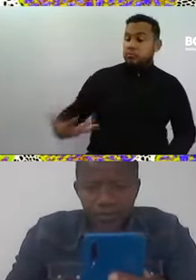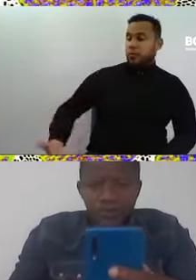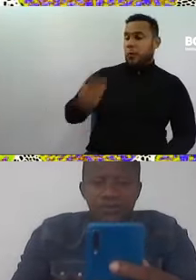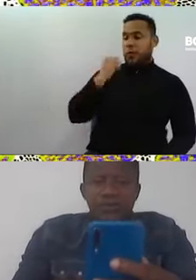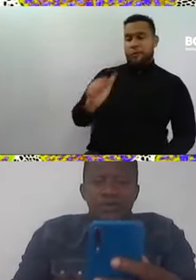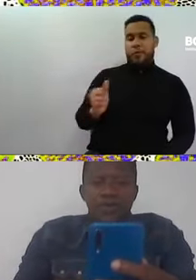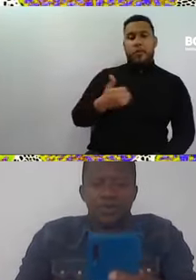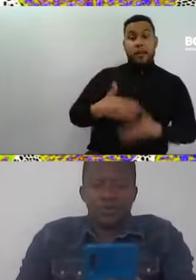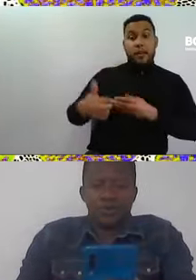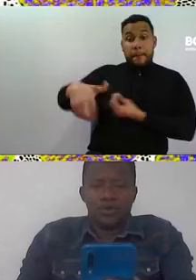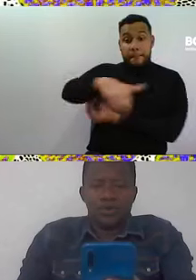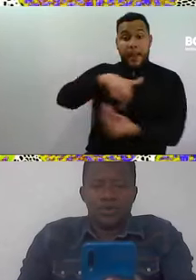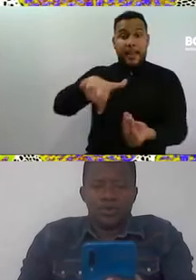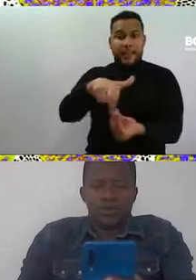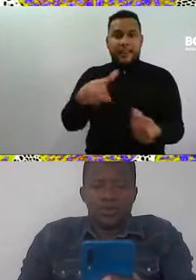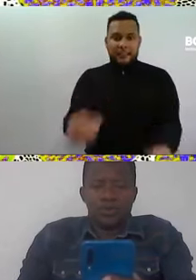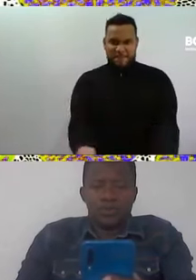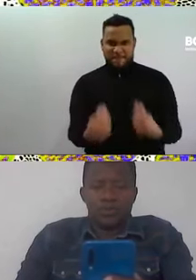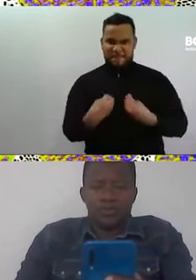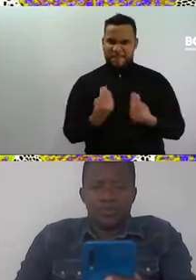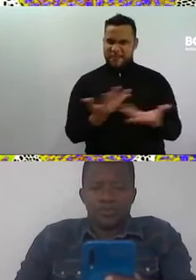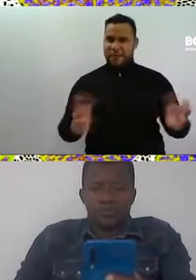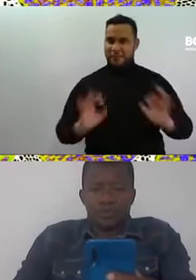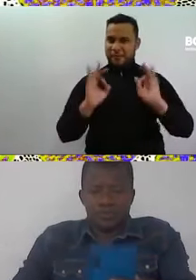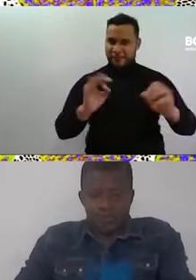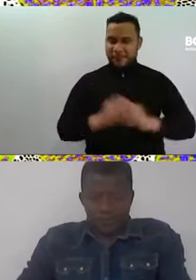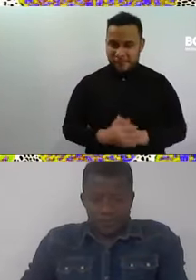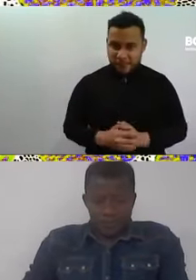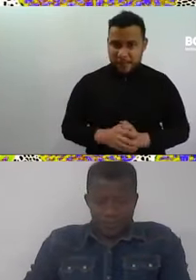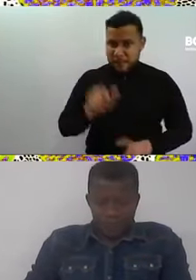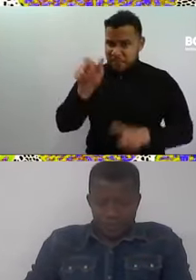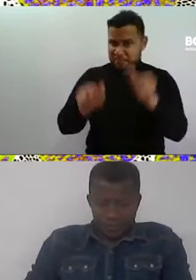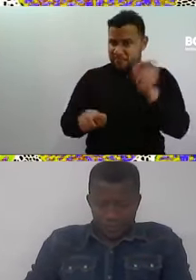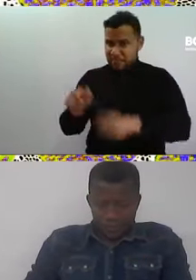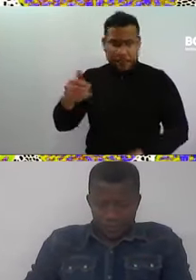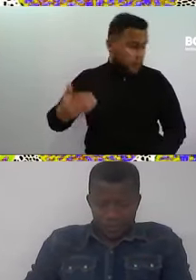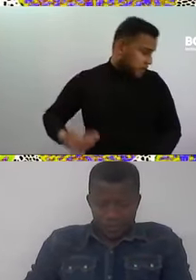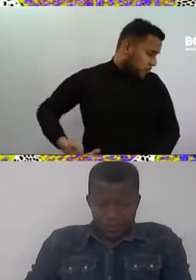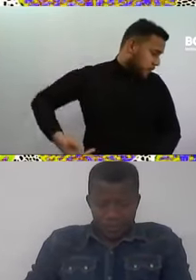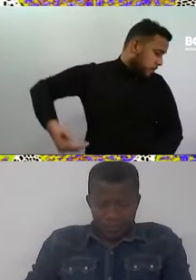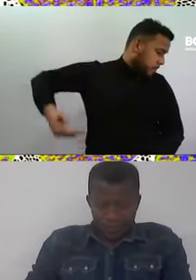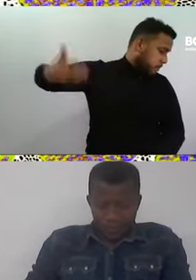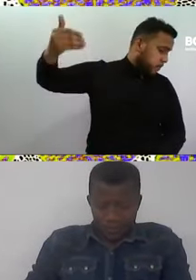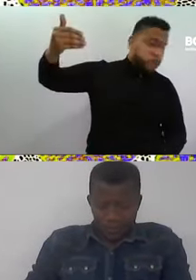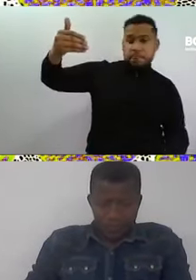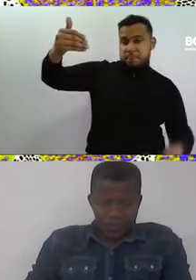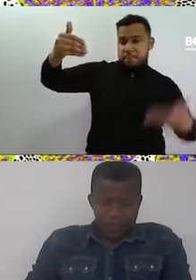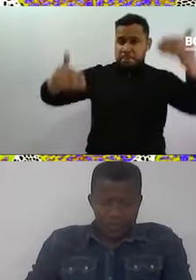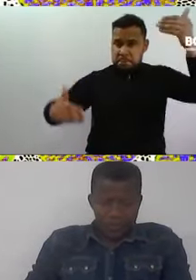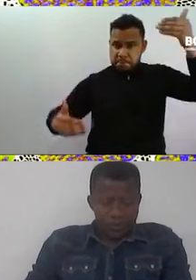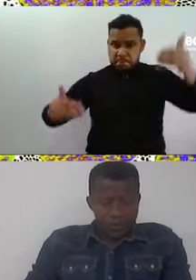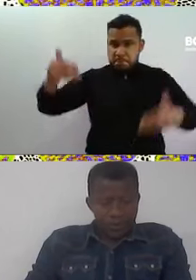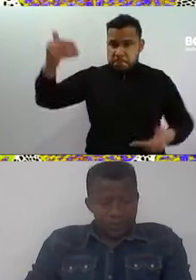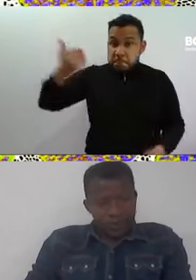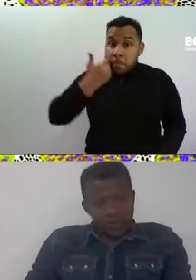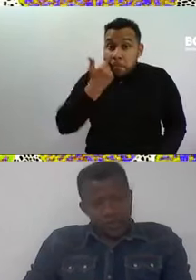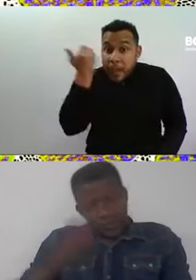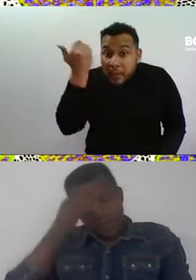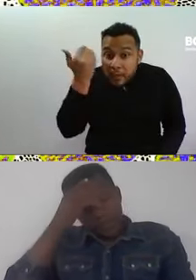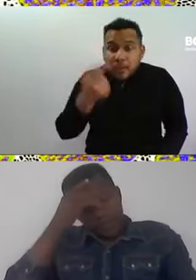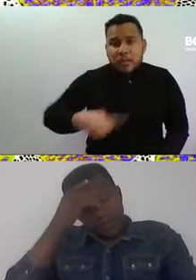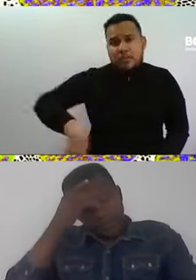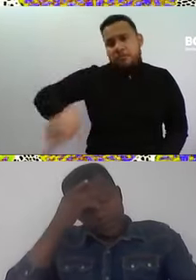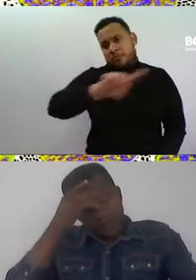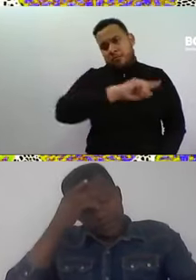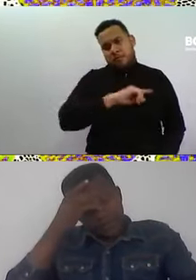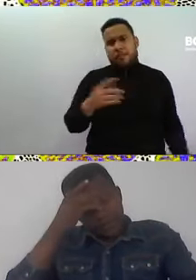¿Sí? Las personas, grandes, pequeñas, mayores, los mayores, va, porque el saber no ven, si el